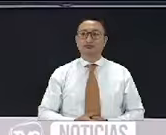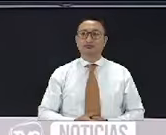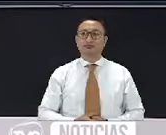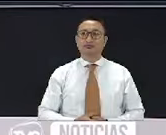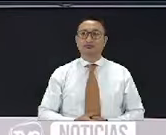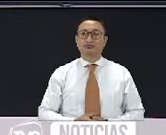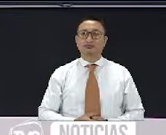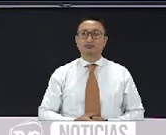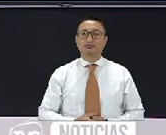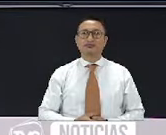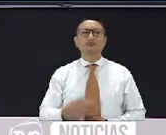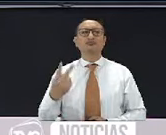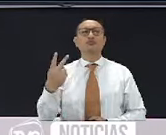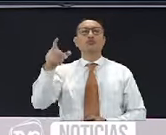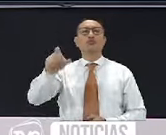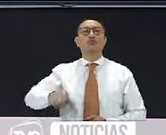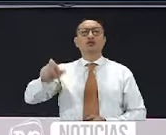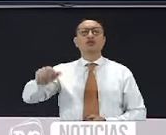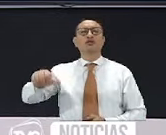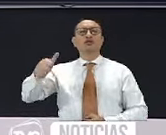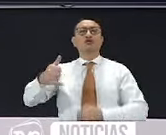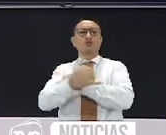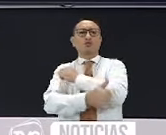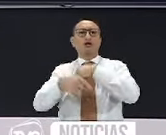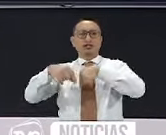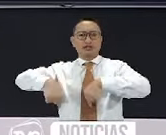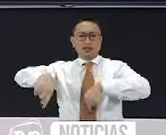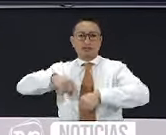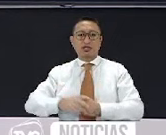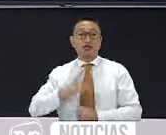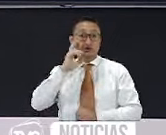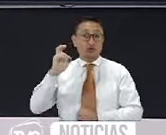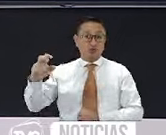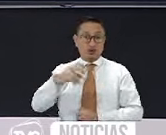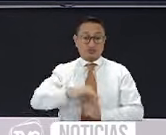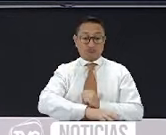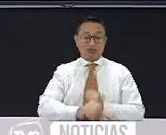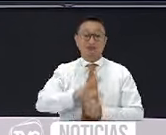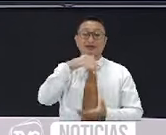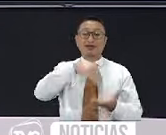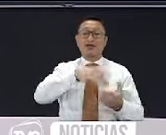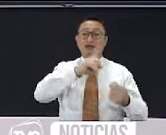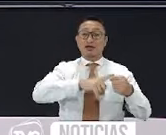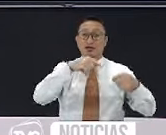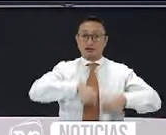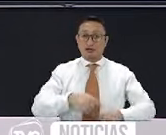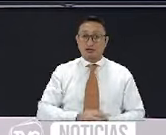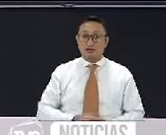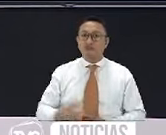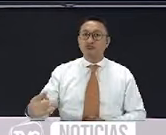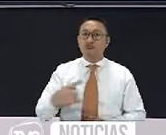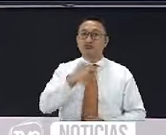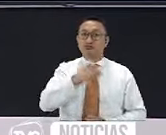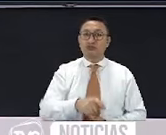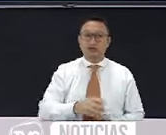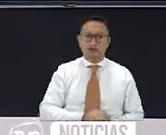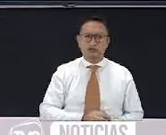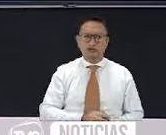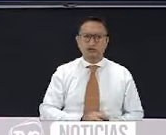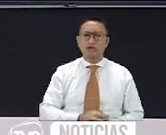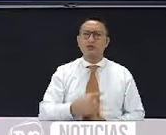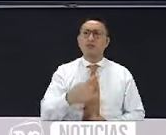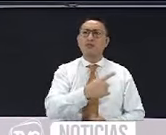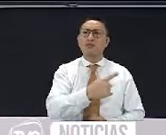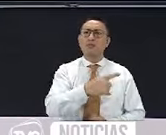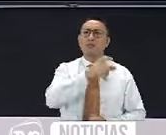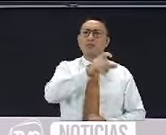Dos extranjeros que presuntamente se dedicaban a robar turistas en el centro de Quito bajo la modalidad de mostaceros fueron detenidos por la